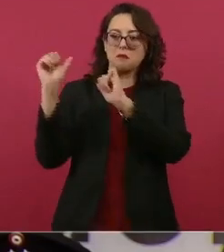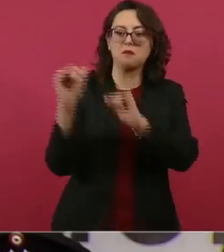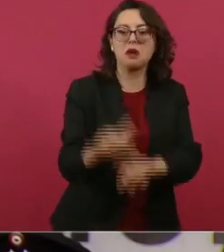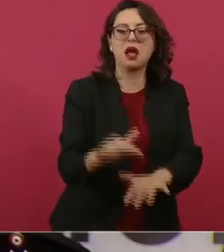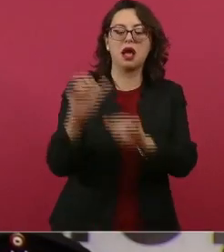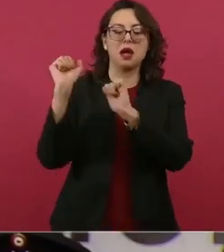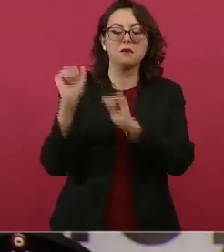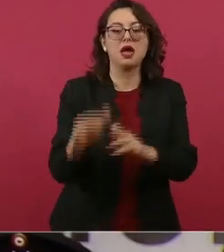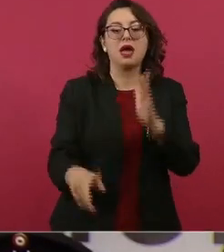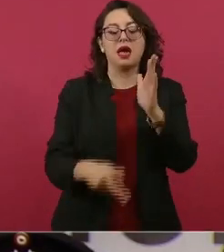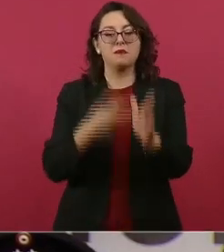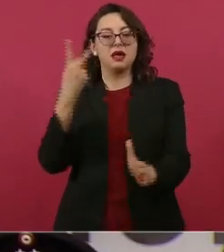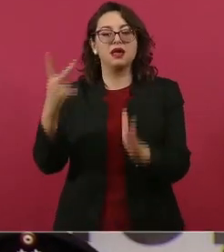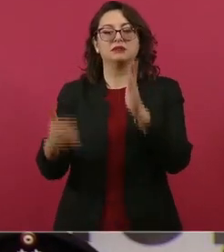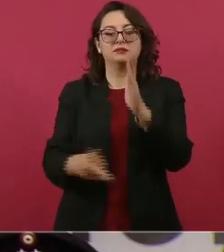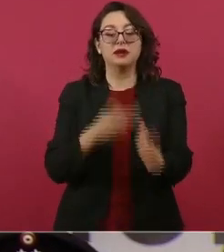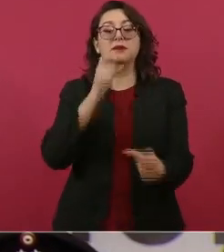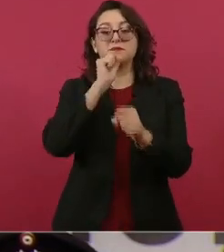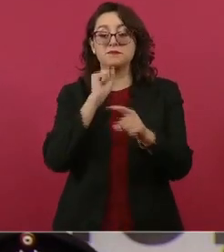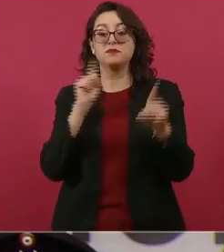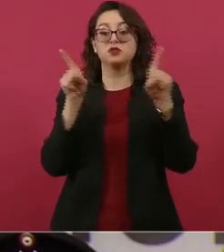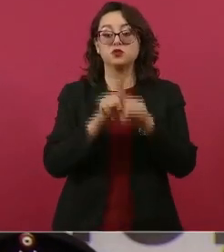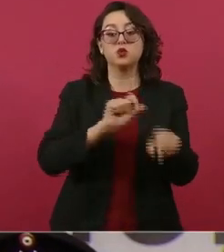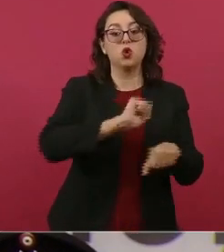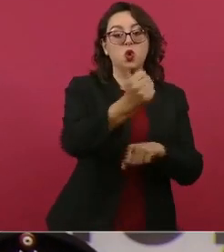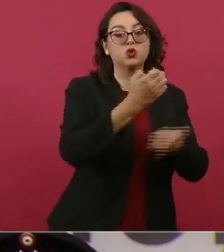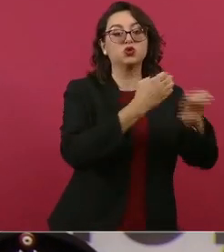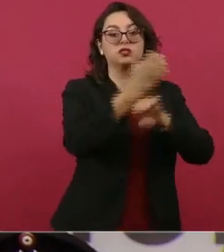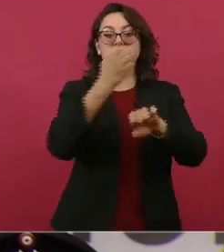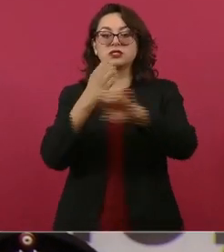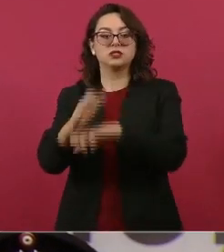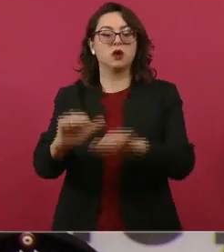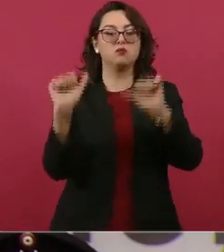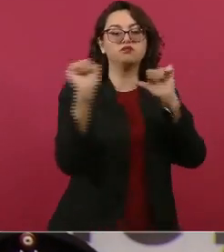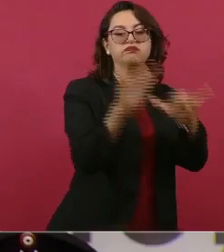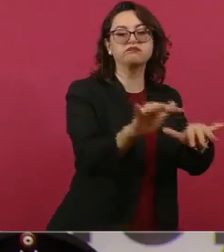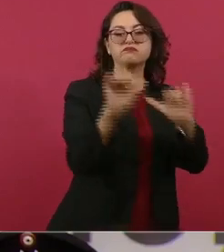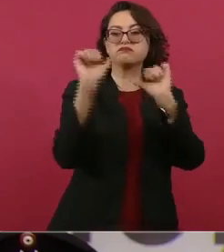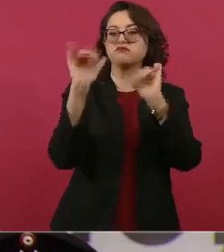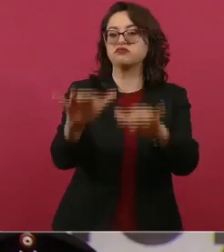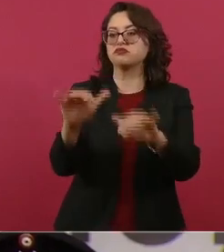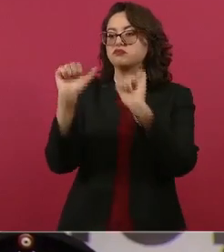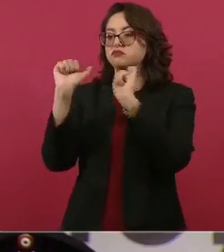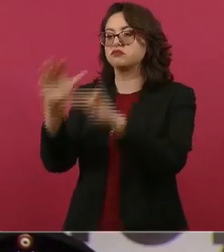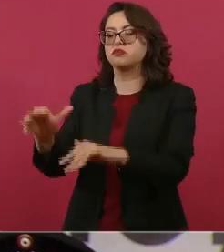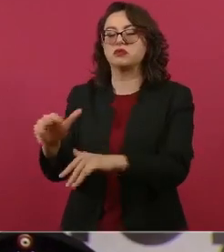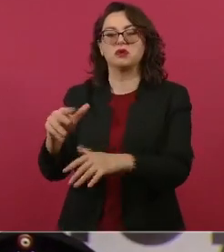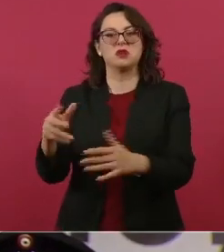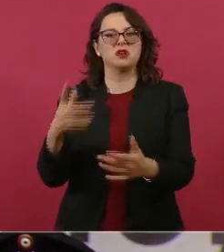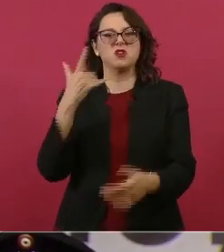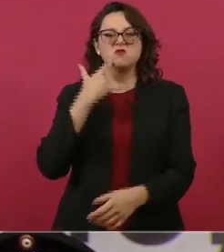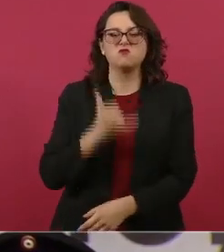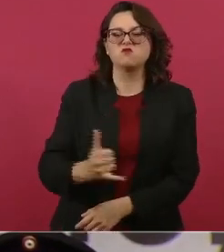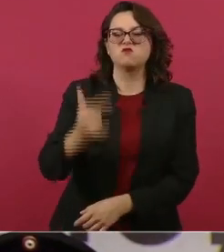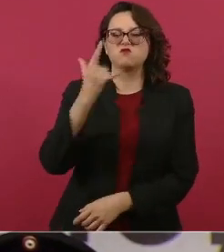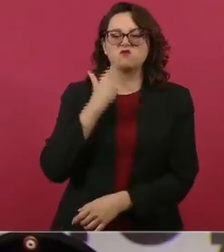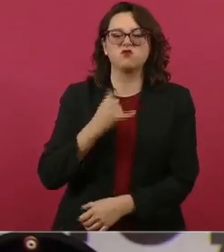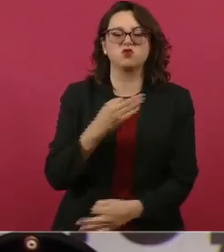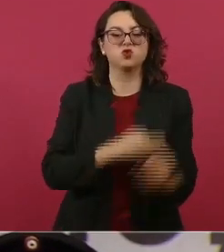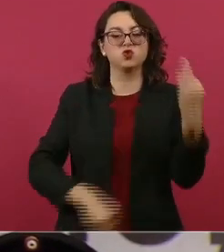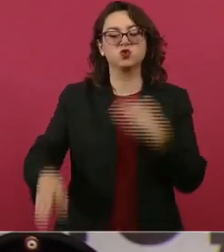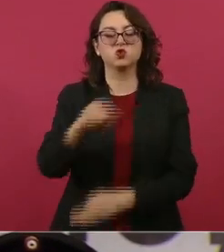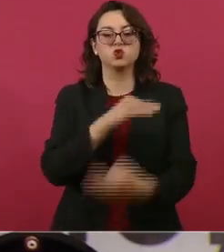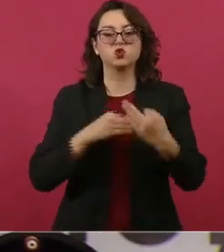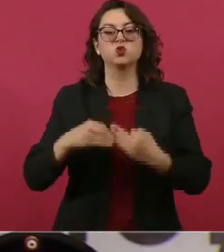del país, donde aún se escucha el eco de las causas justas que hemos defendido. Se escuchan los ecos